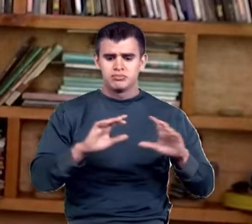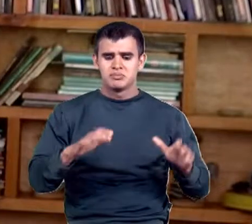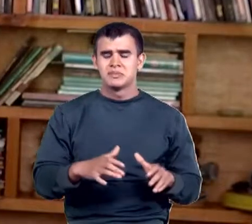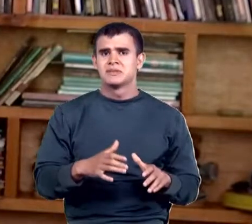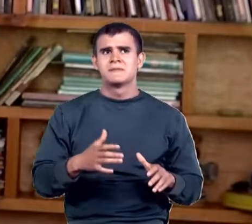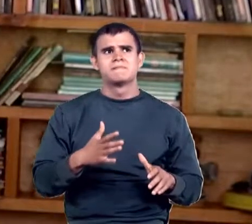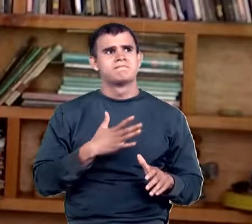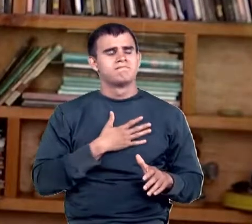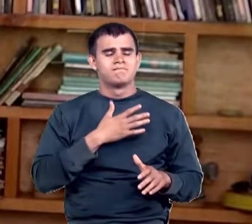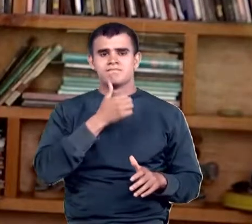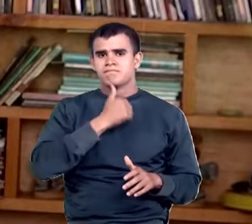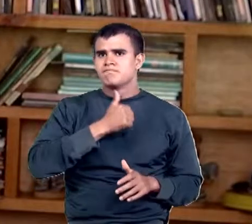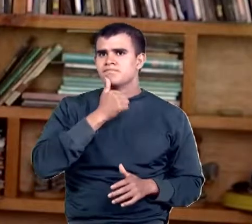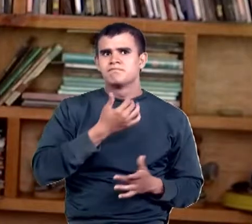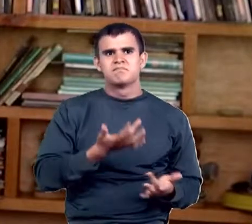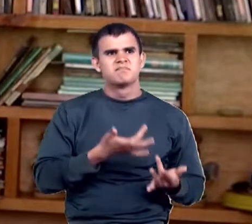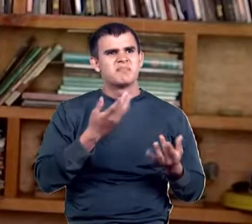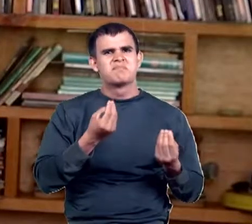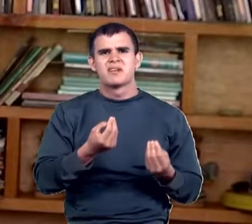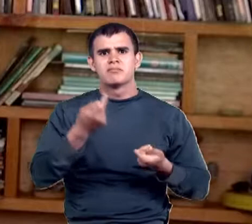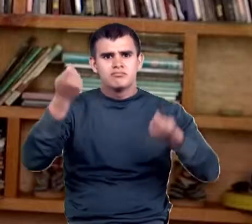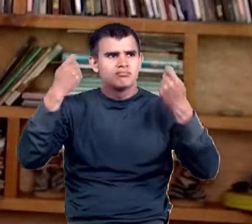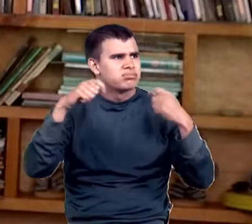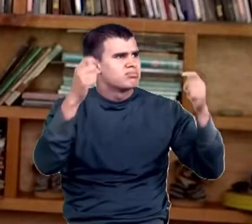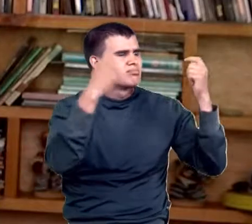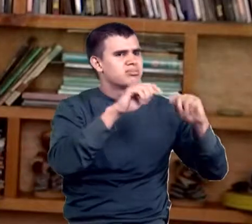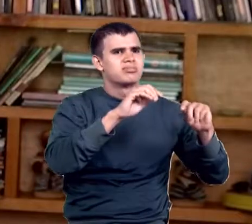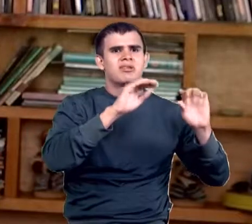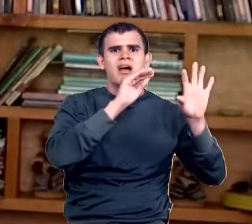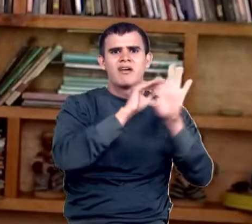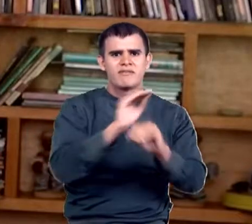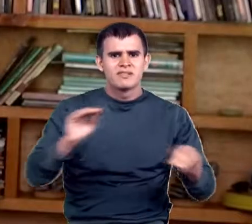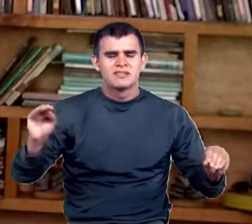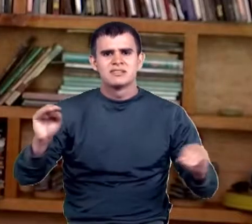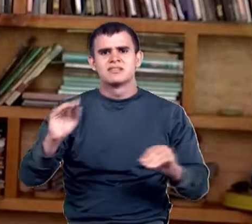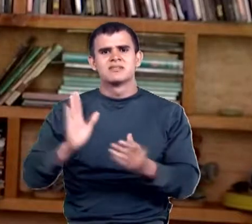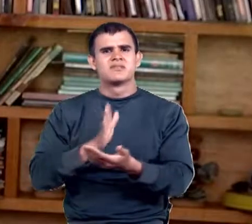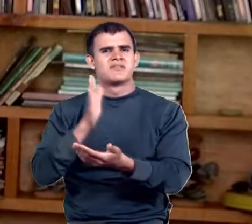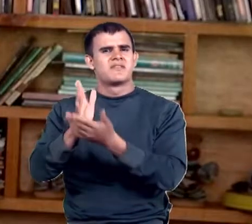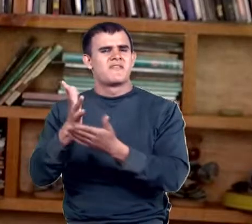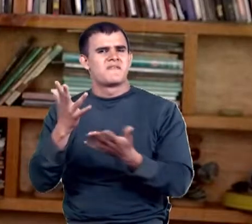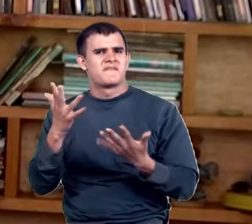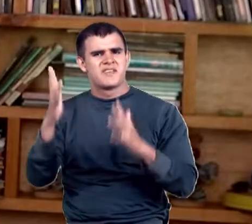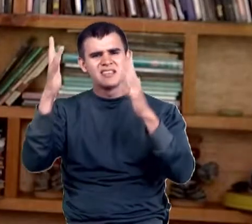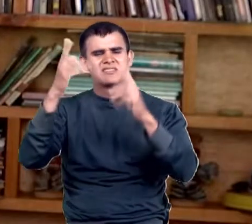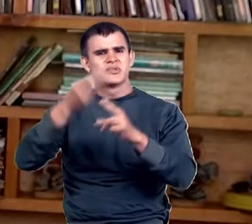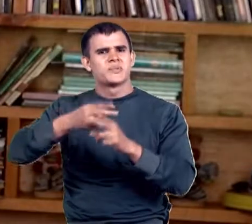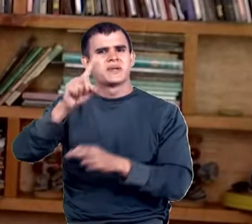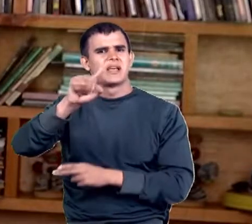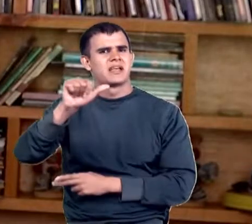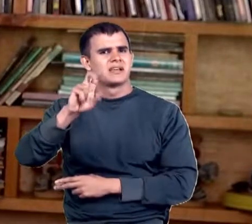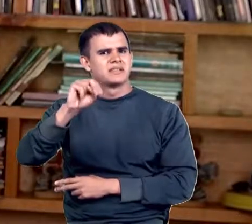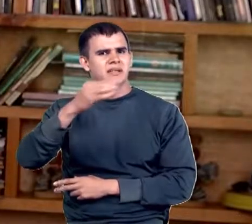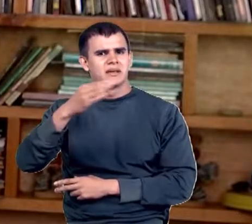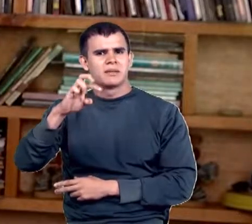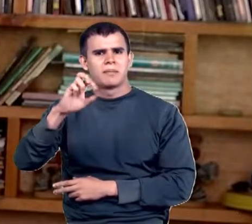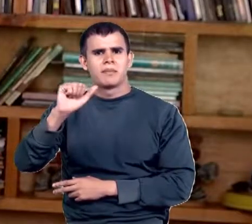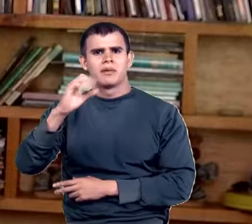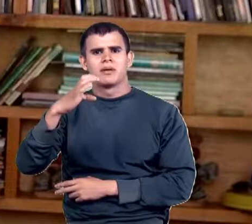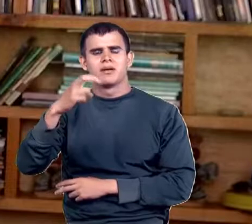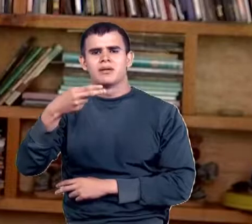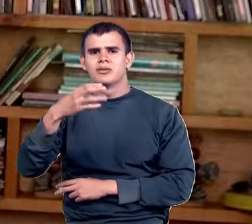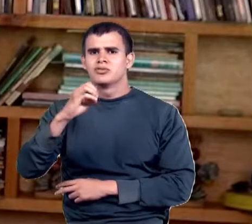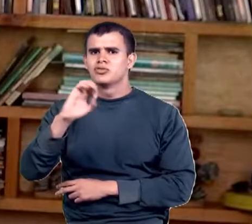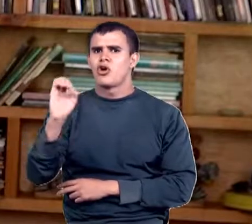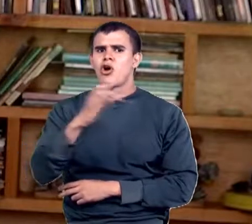tenés que esperar como eventos muy específicos para promocionarte, San Pacho, o que te contraten para